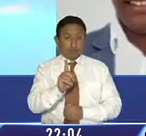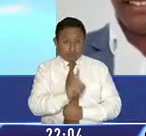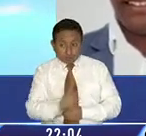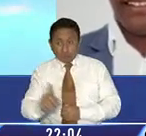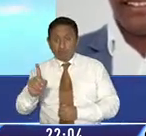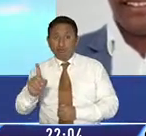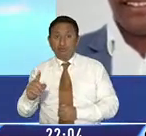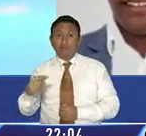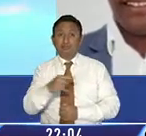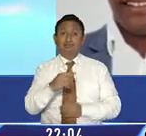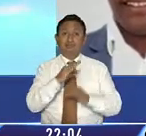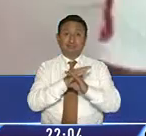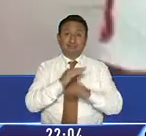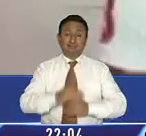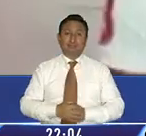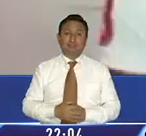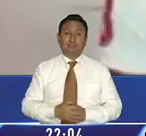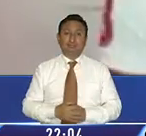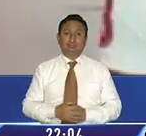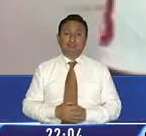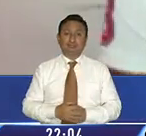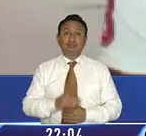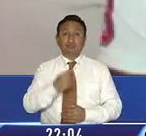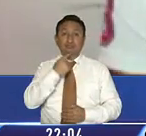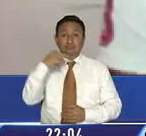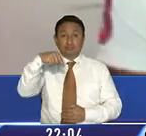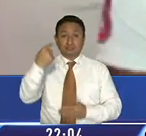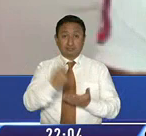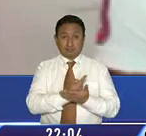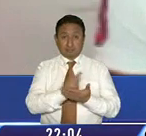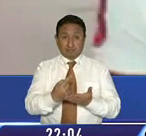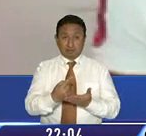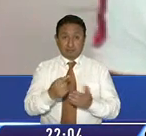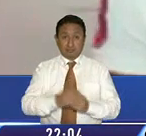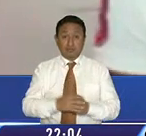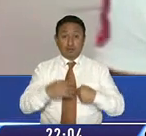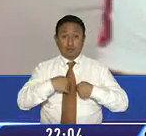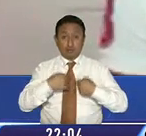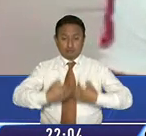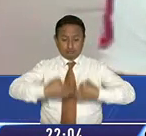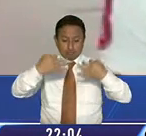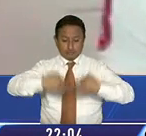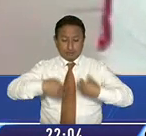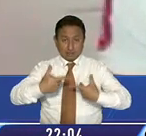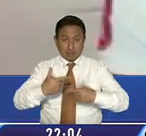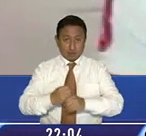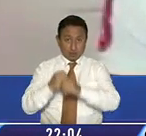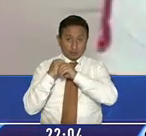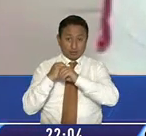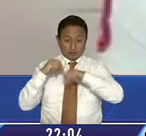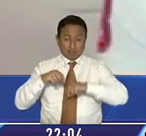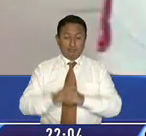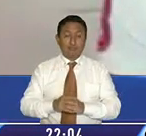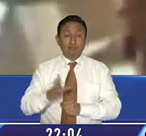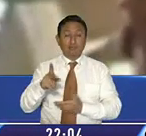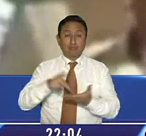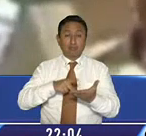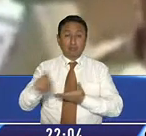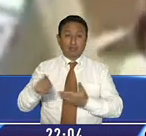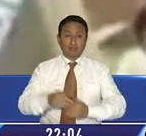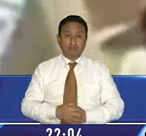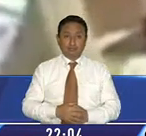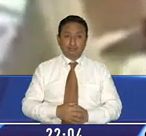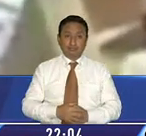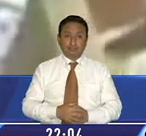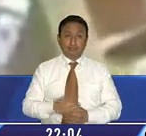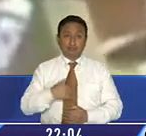sus redes sociales. Manifestarle que esta semana estaremos cumpliendo con nuestras obligaciones y responsabilidades. Dámonos la